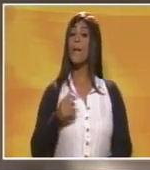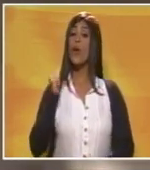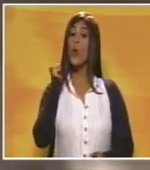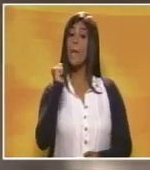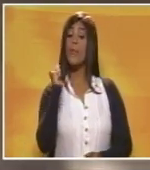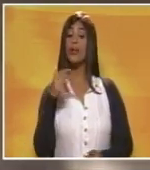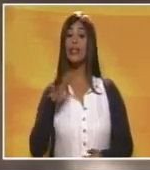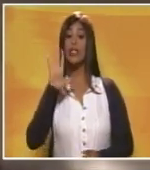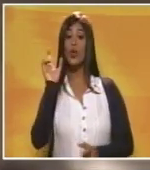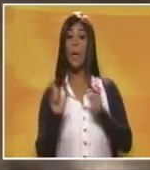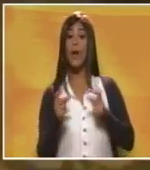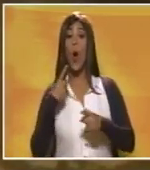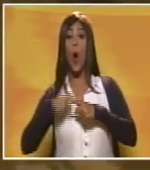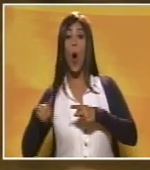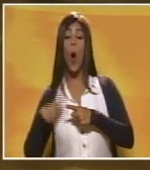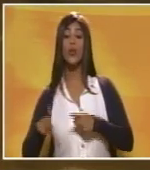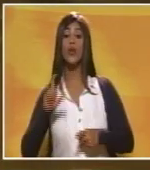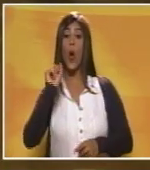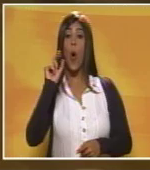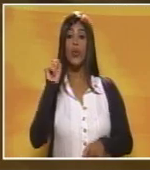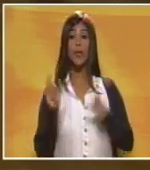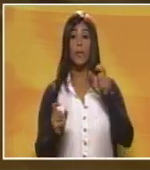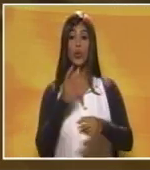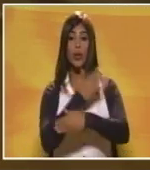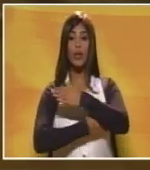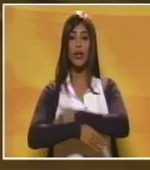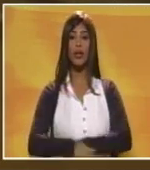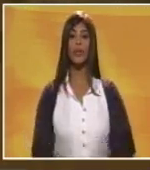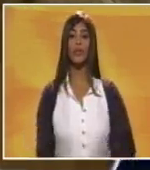5 personas y otras 11 resultaron heridas.